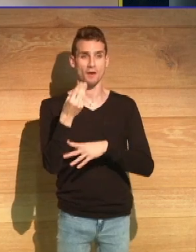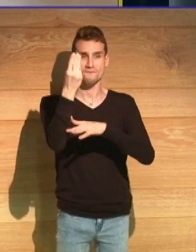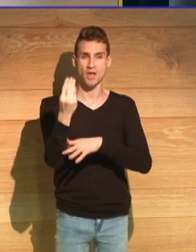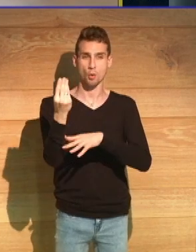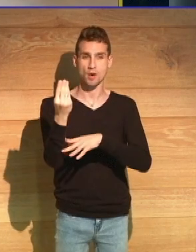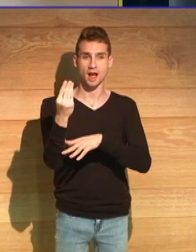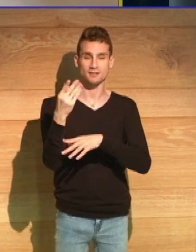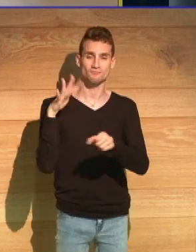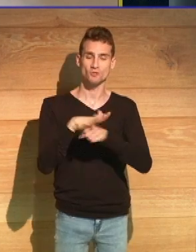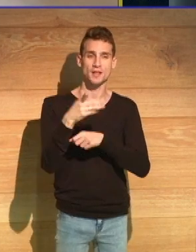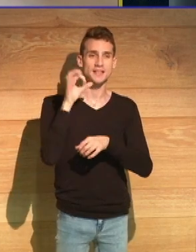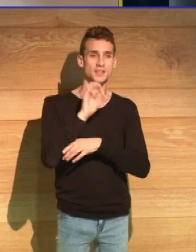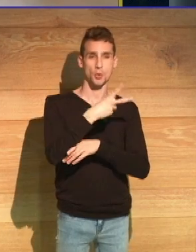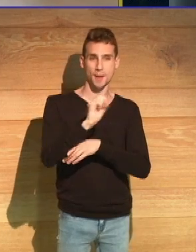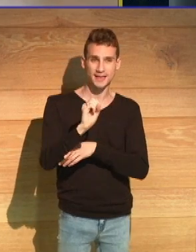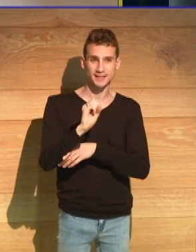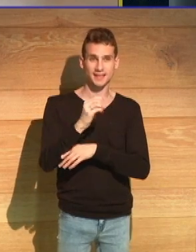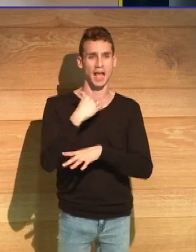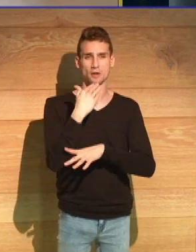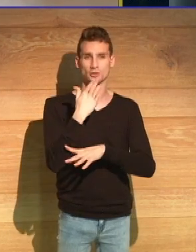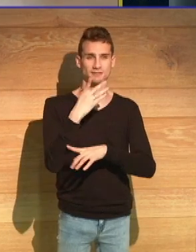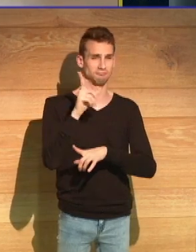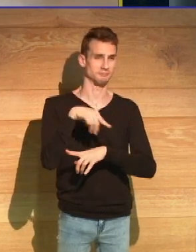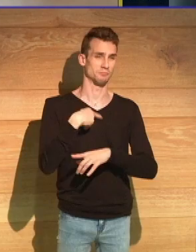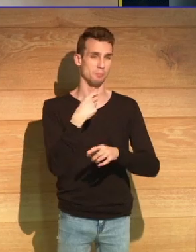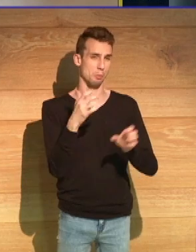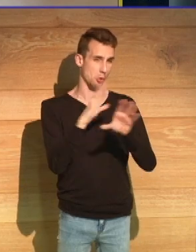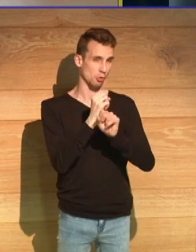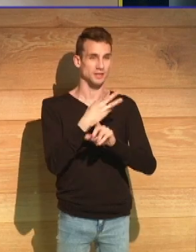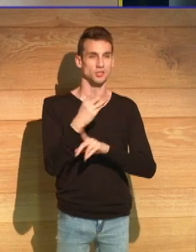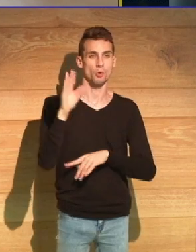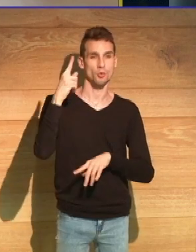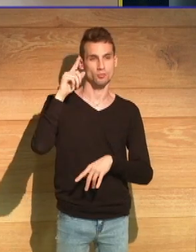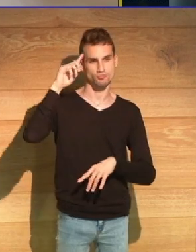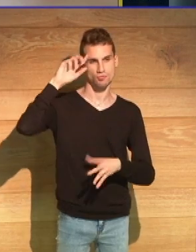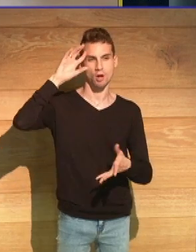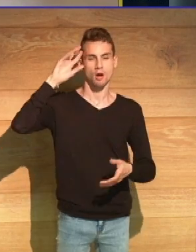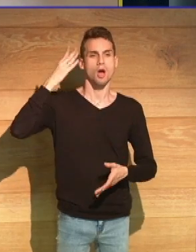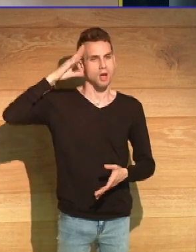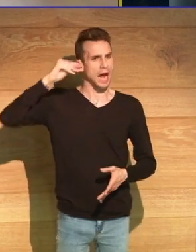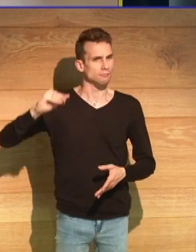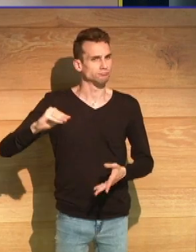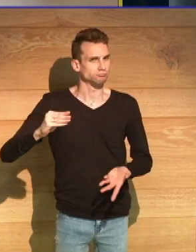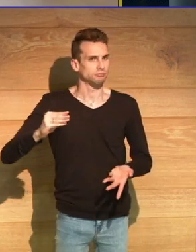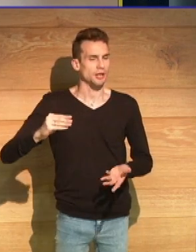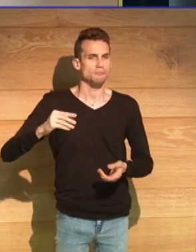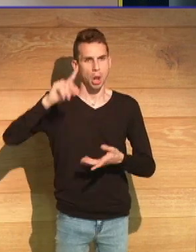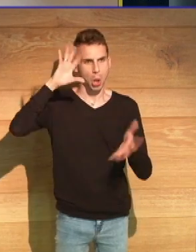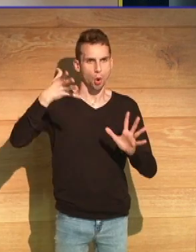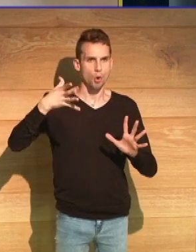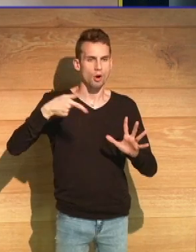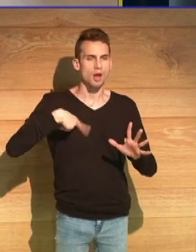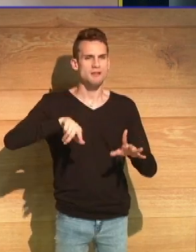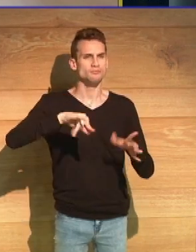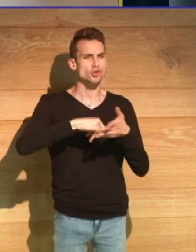XX y una visión que yo creo que está un poco trasnochada como de una especie de genio loco, visionario, que pensaba en soluciones